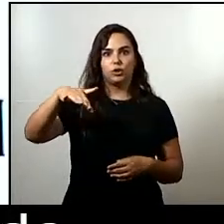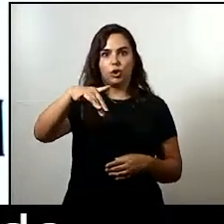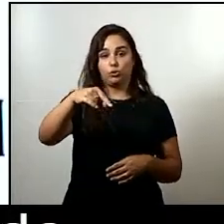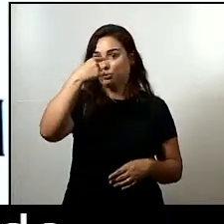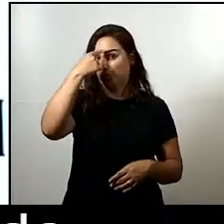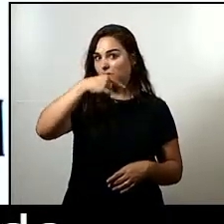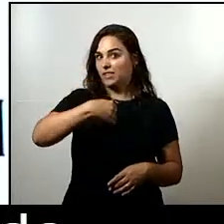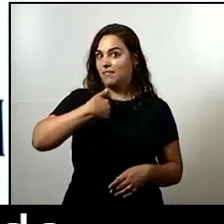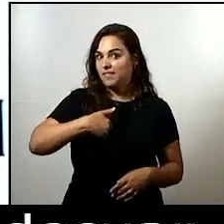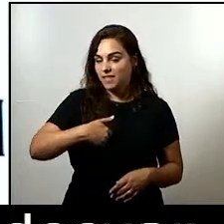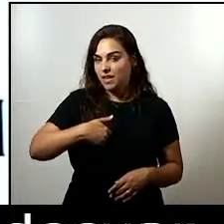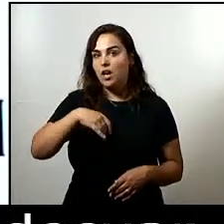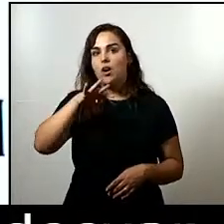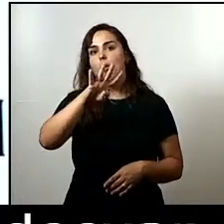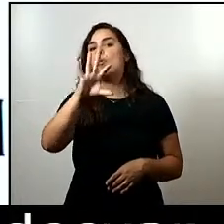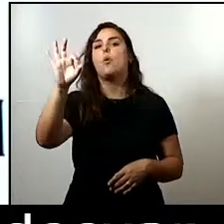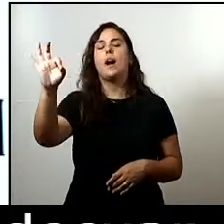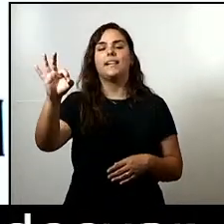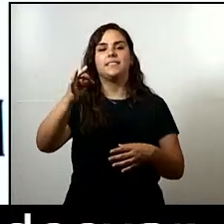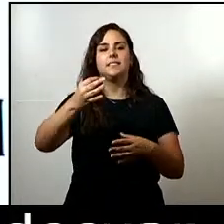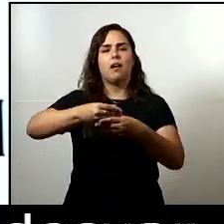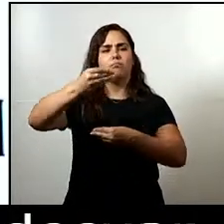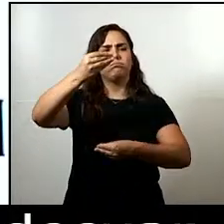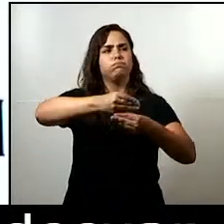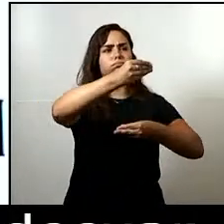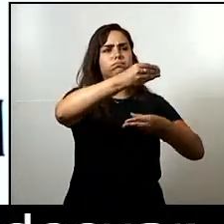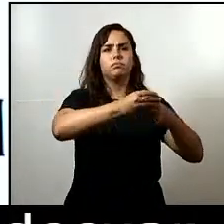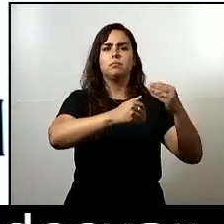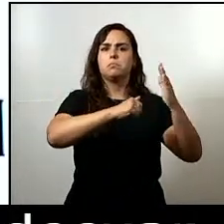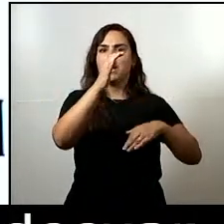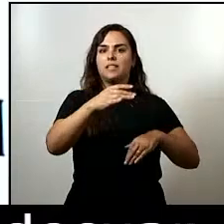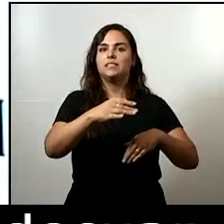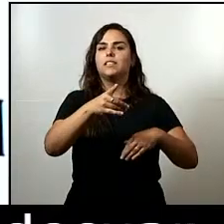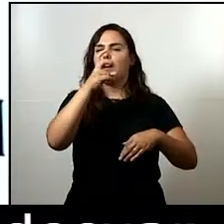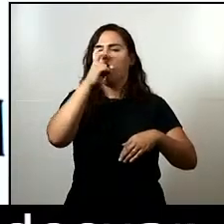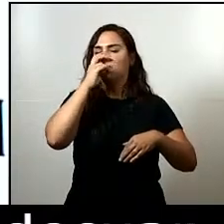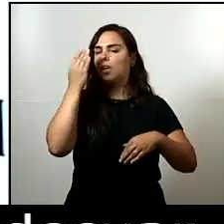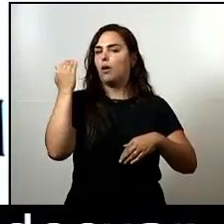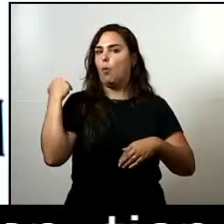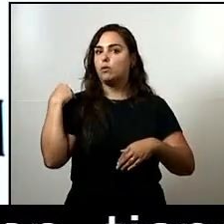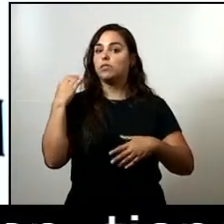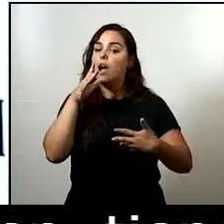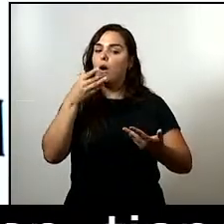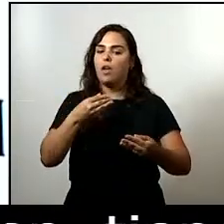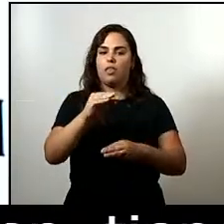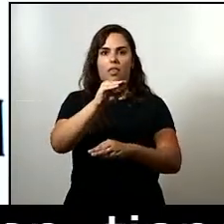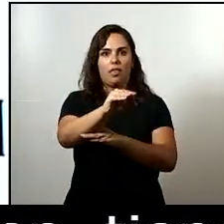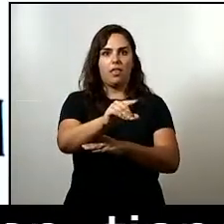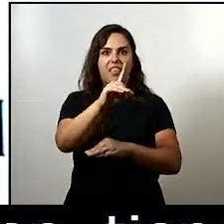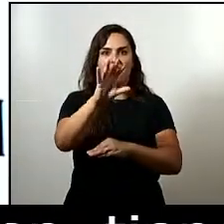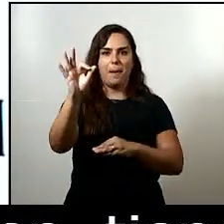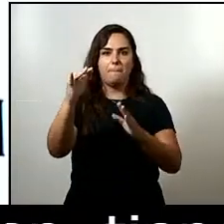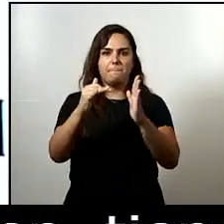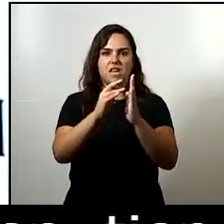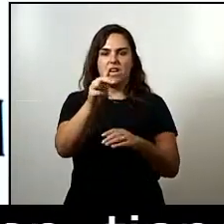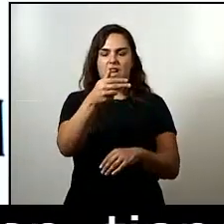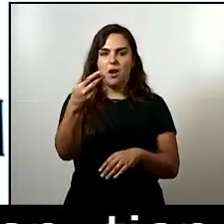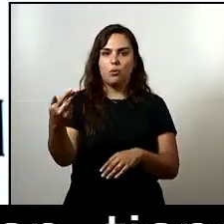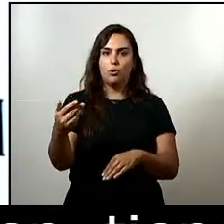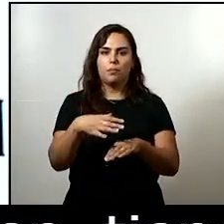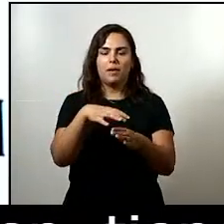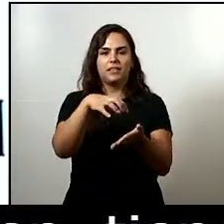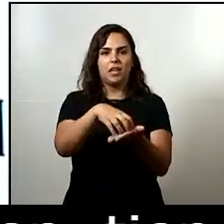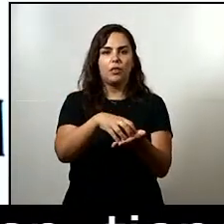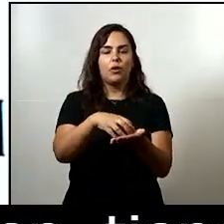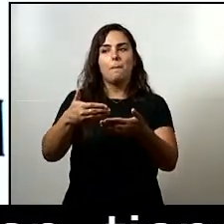saben, tiene más de 40 dólmenes que datan del Neolítico. Vamos a invertir 100.000 euros en instalación